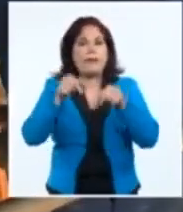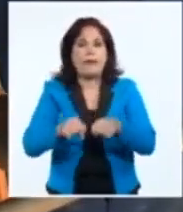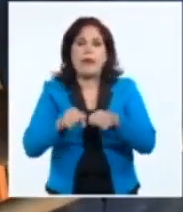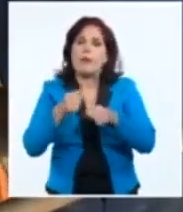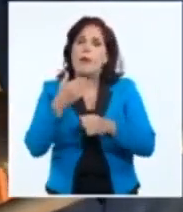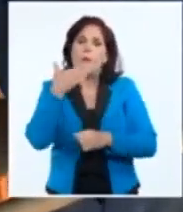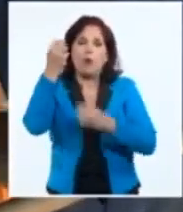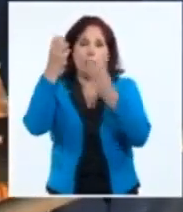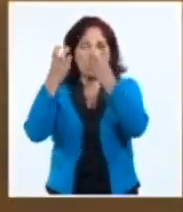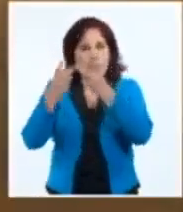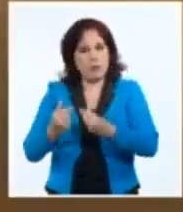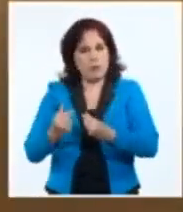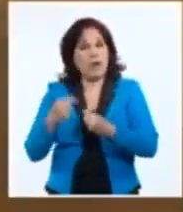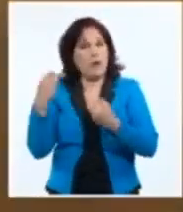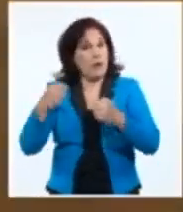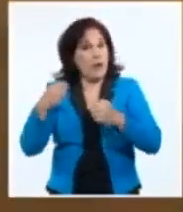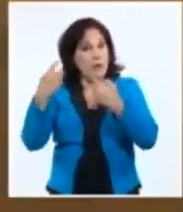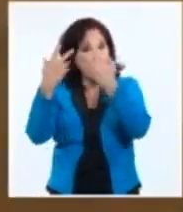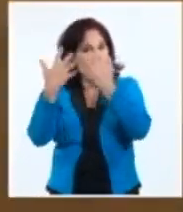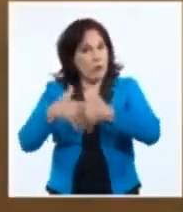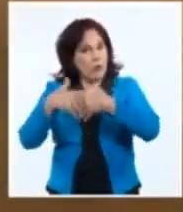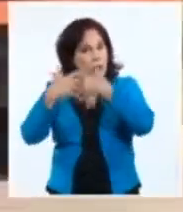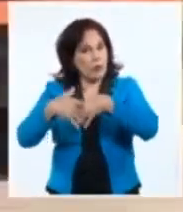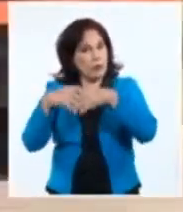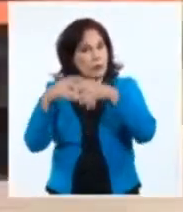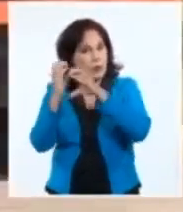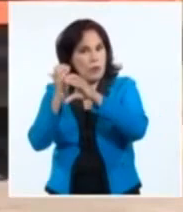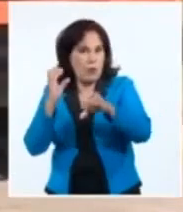e incluso restablezca la producción de ómnibus,